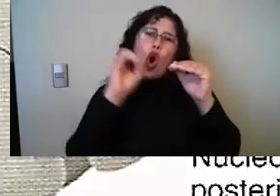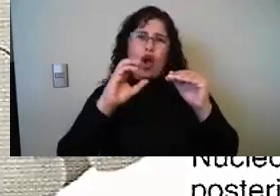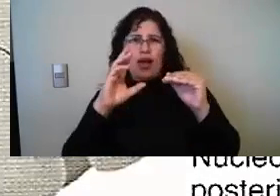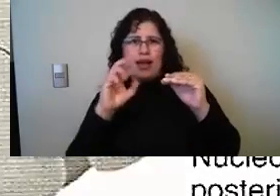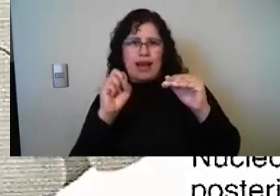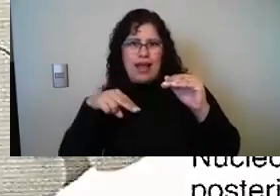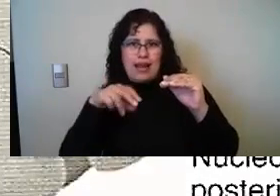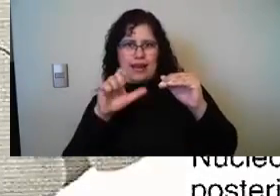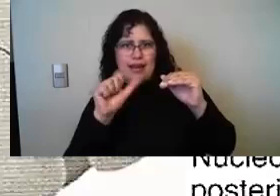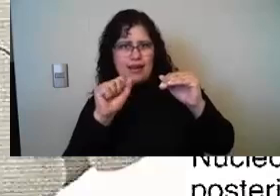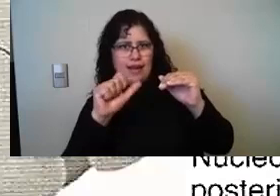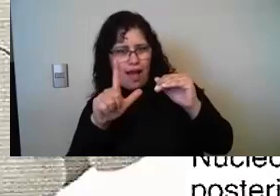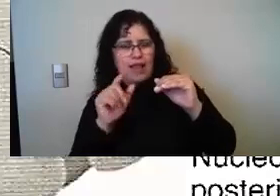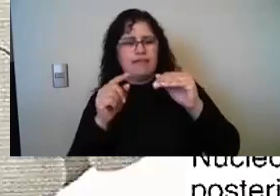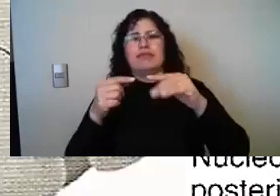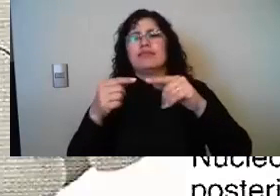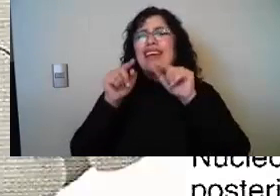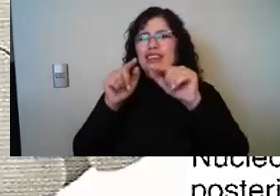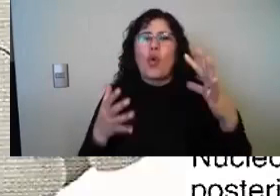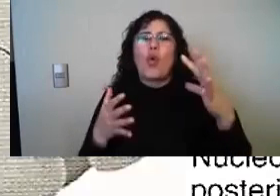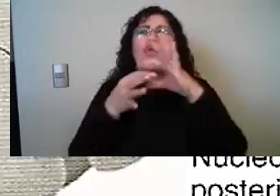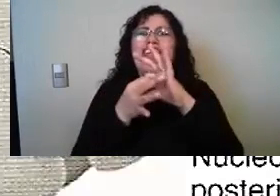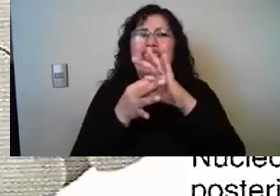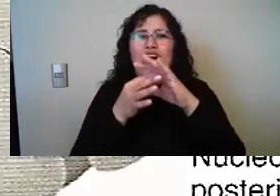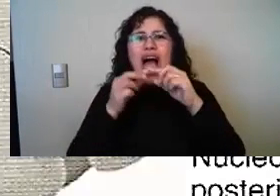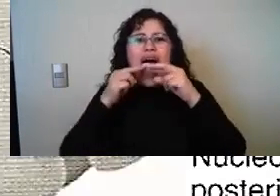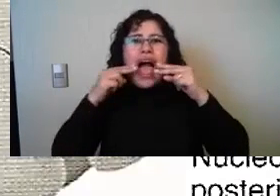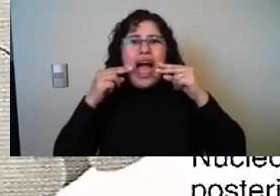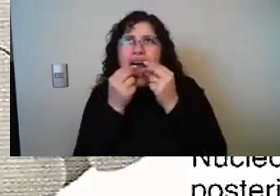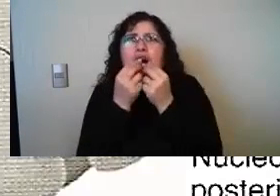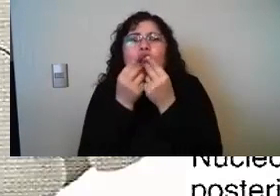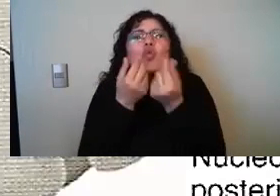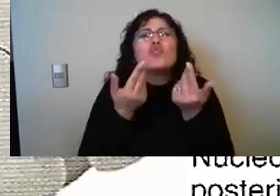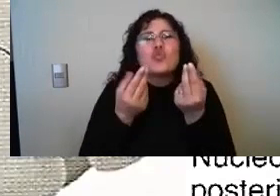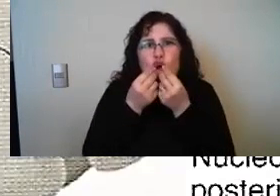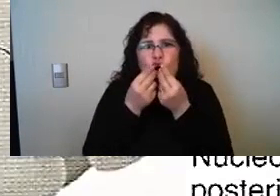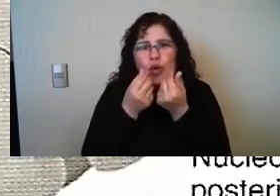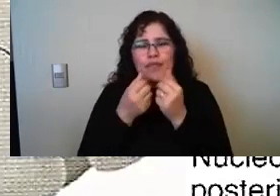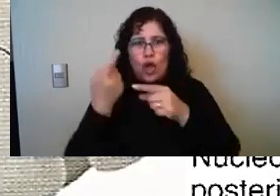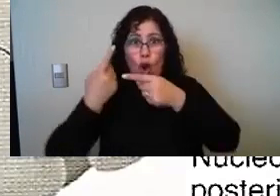asociada a la sensibilidad especial del gusto, ¿ya? Y otra inferior asociada a la sensibilidad visceral.